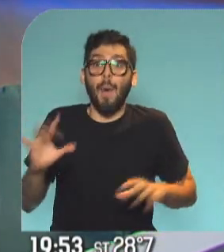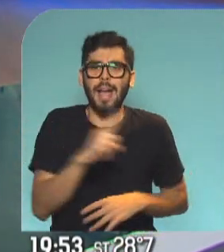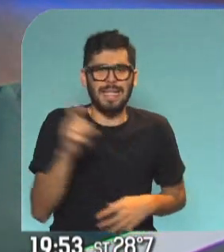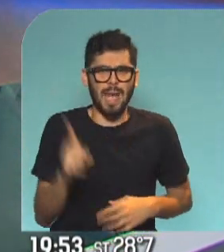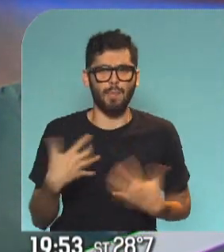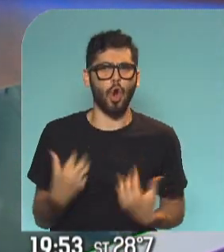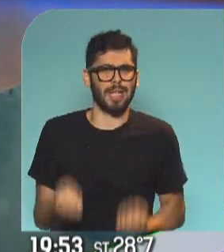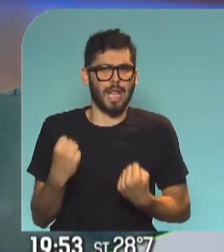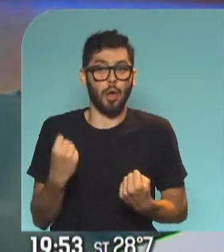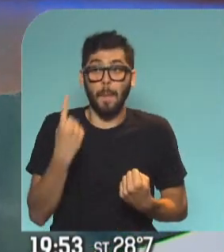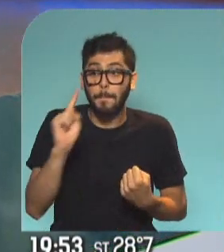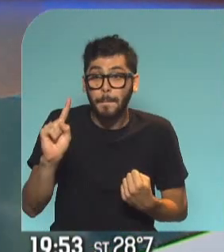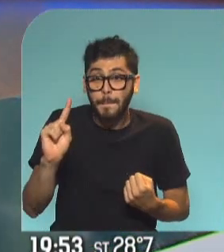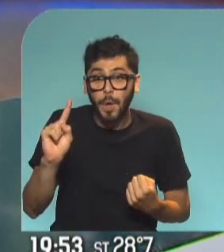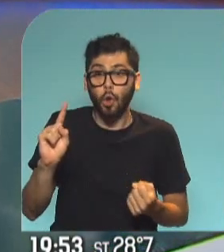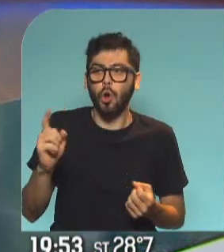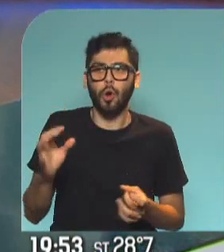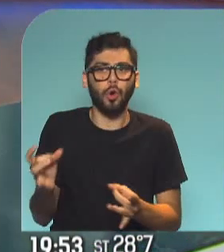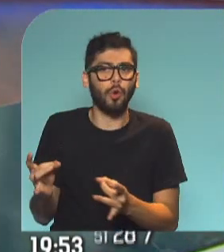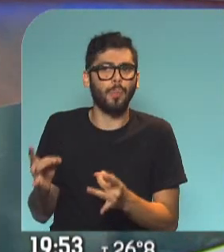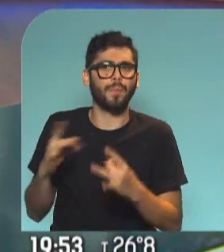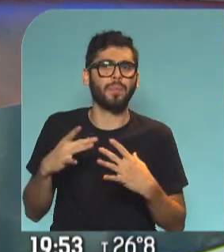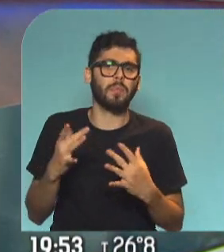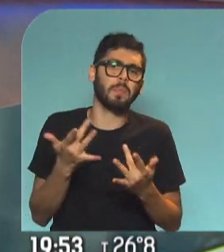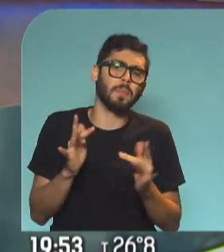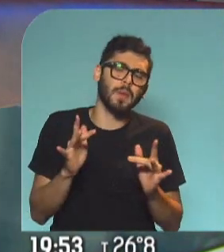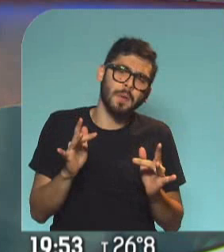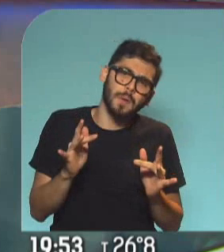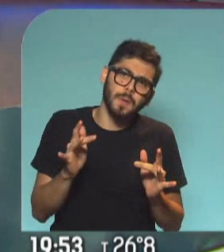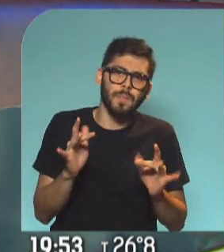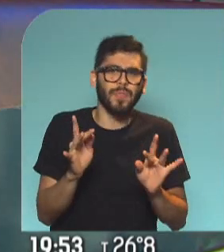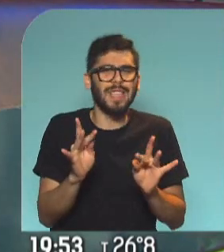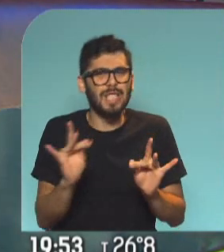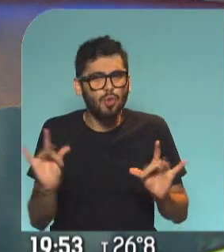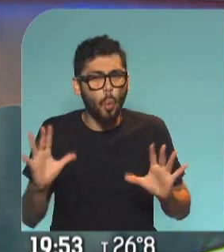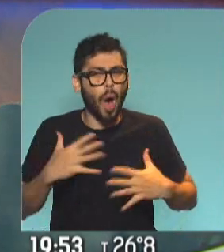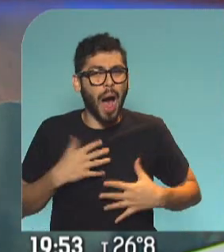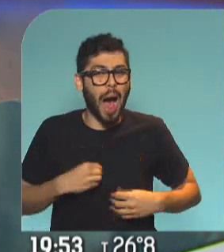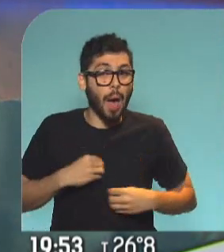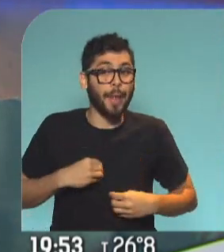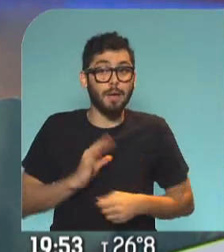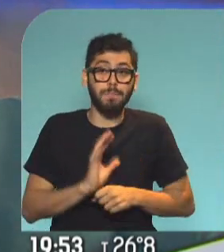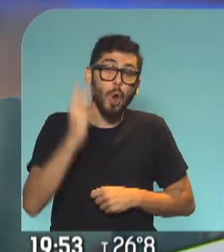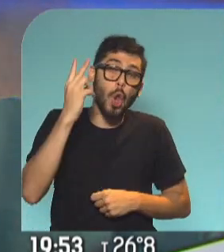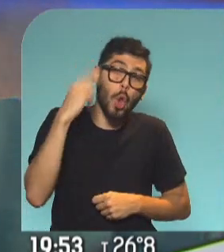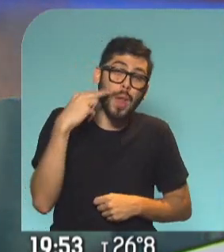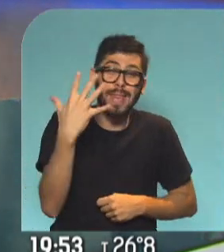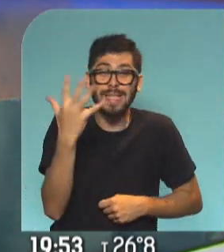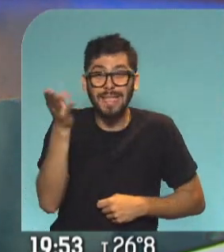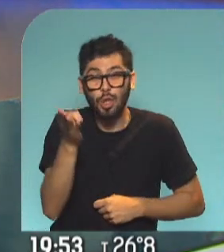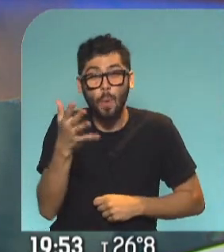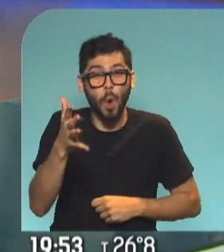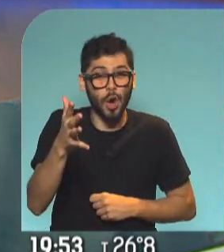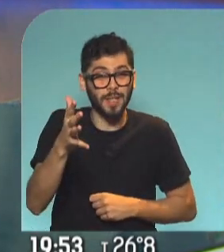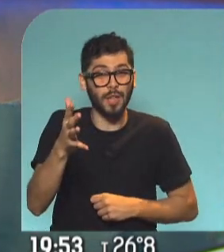enfermedad, pero 90% y pico para patologías más leves del COVID. O sea que eso sería esta